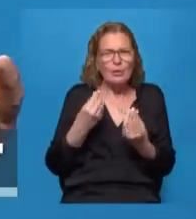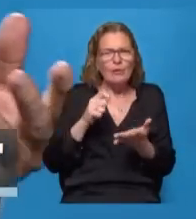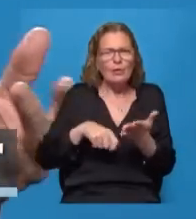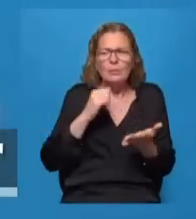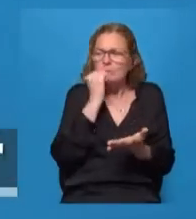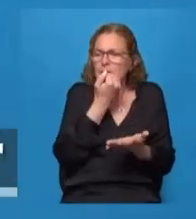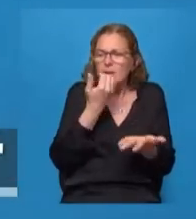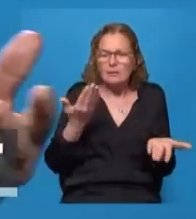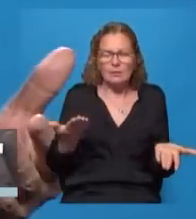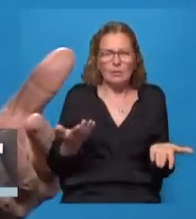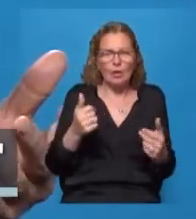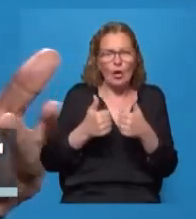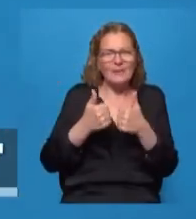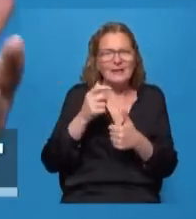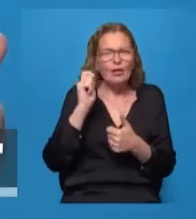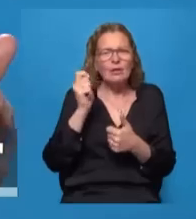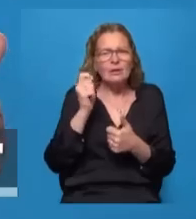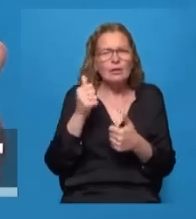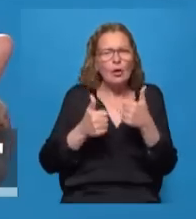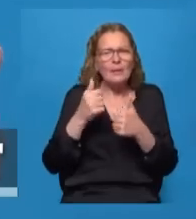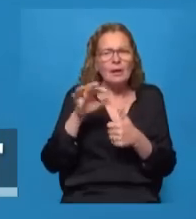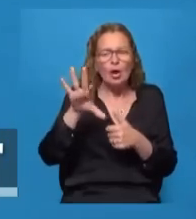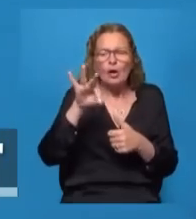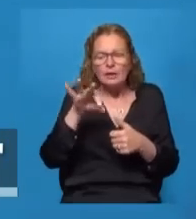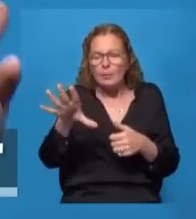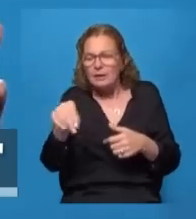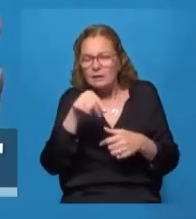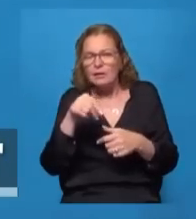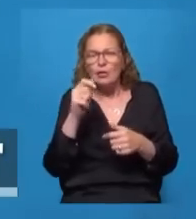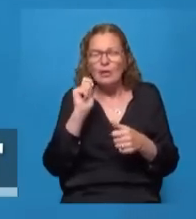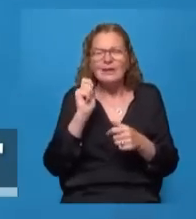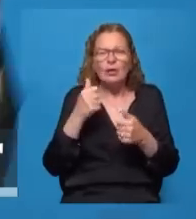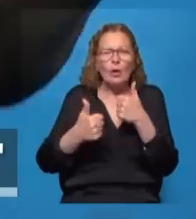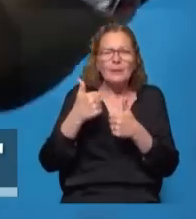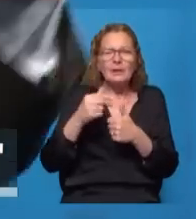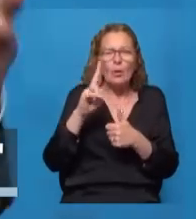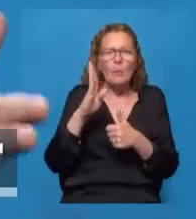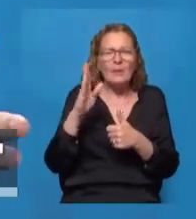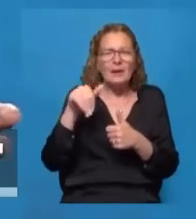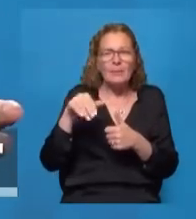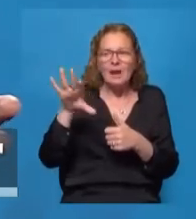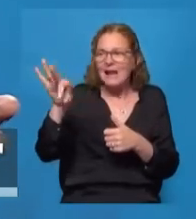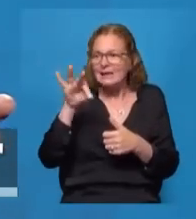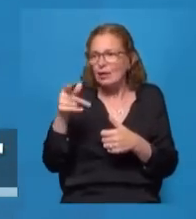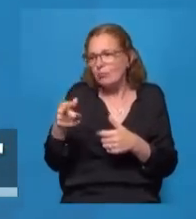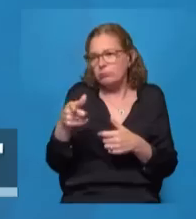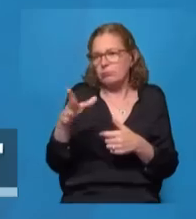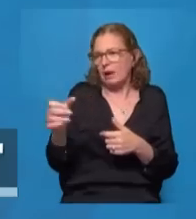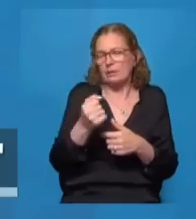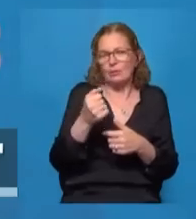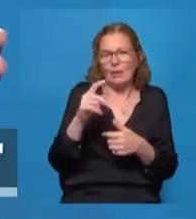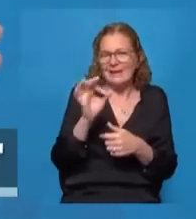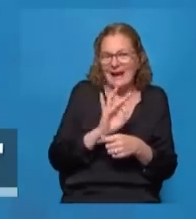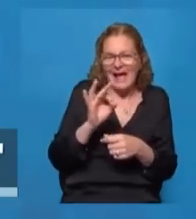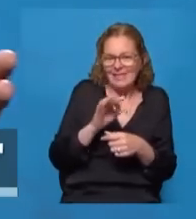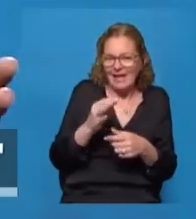AC porque competía con quién si no competi con lo eligieron a dedo y con quién competia upm con nadie Si lo eligieron a dedo no hubo ninguna